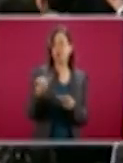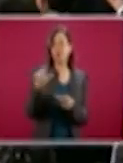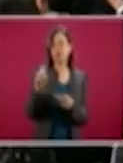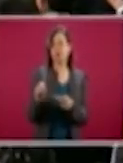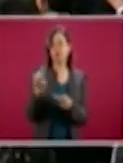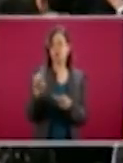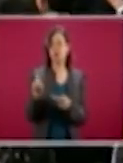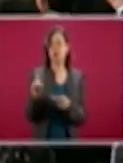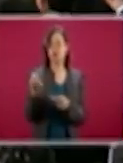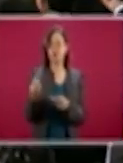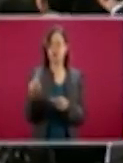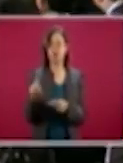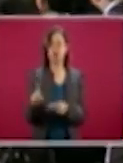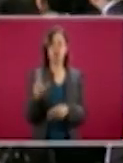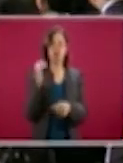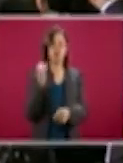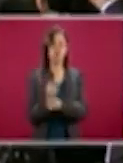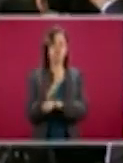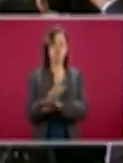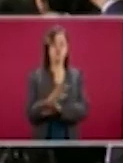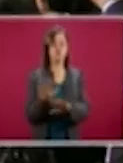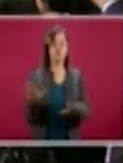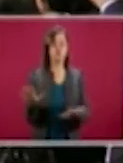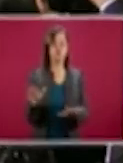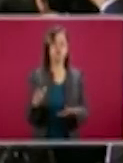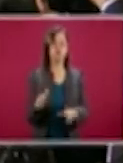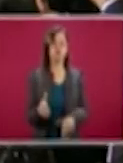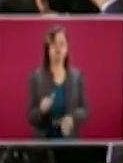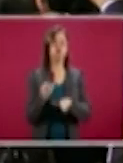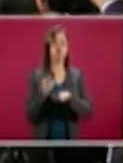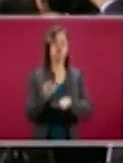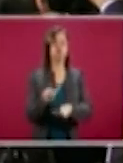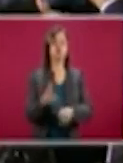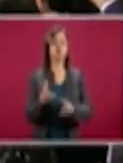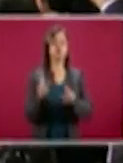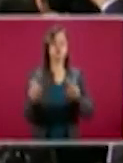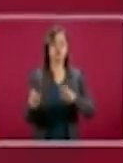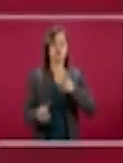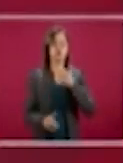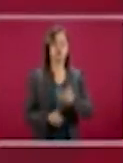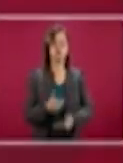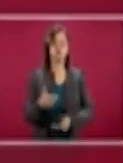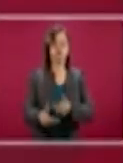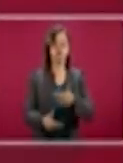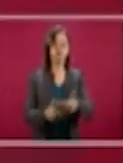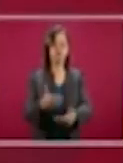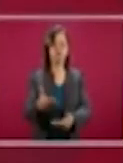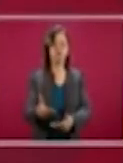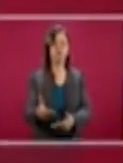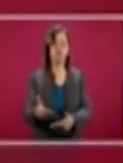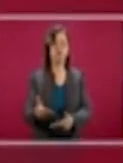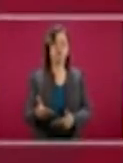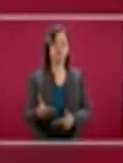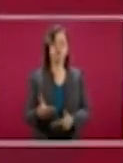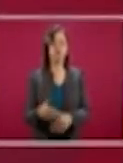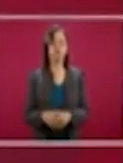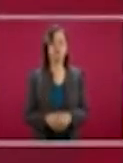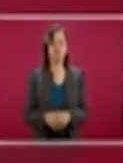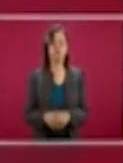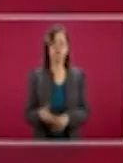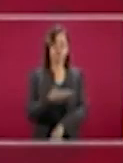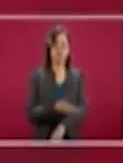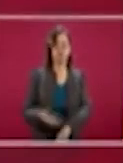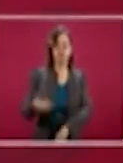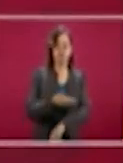papelito es como trump nos trae un papelito el problema siempre deja que le tomen fotos